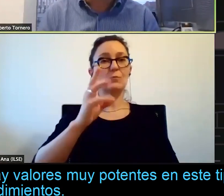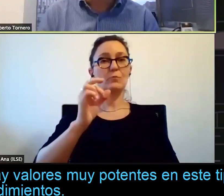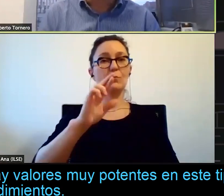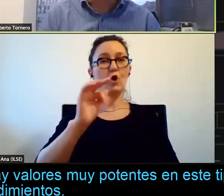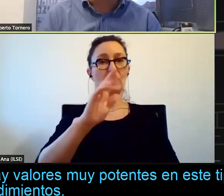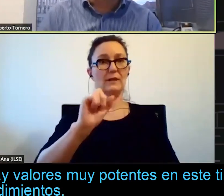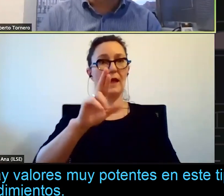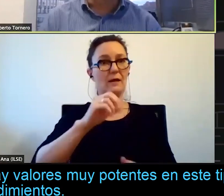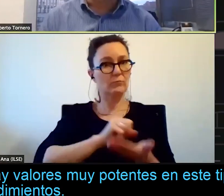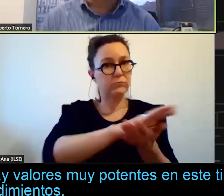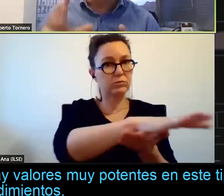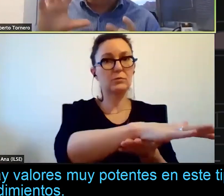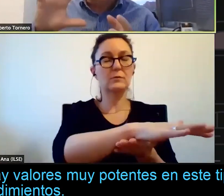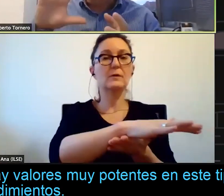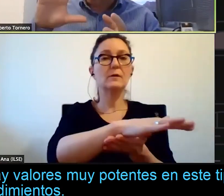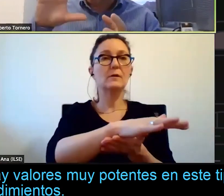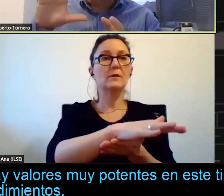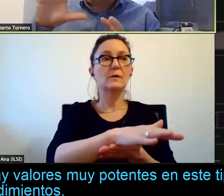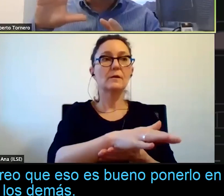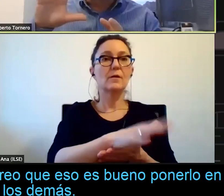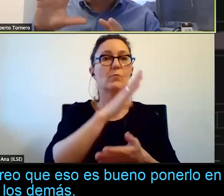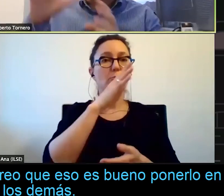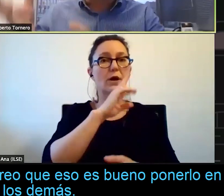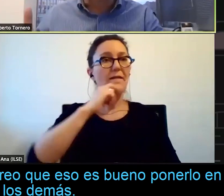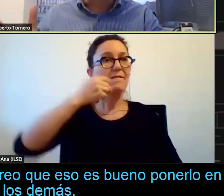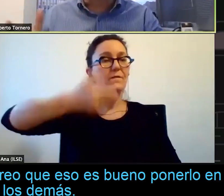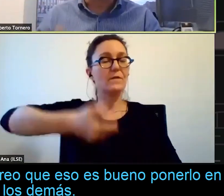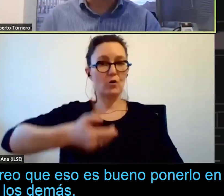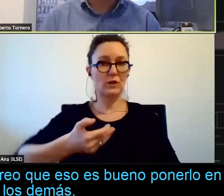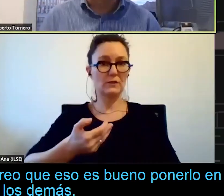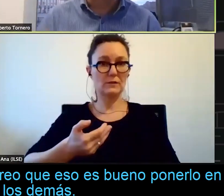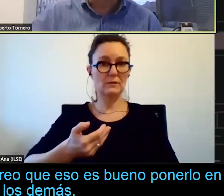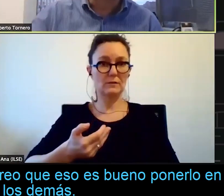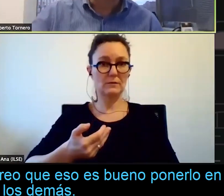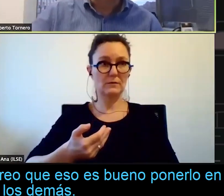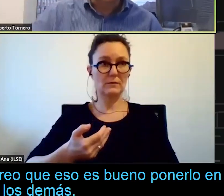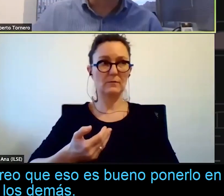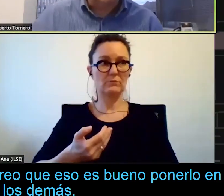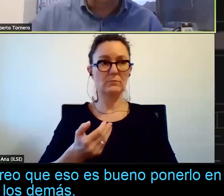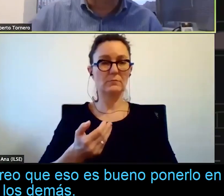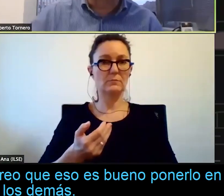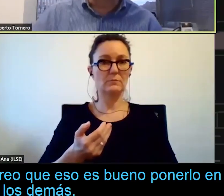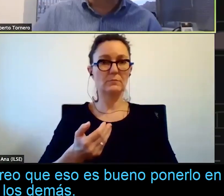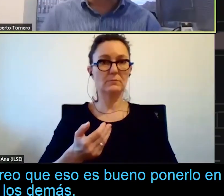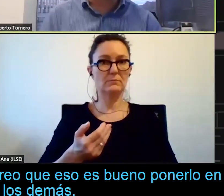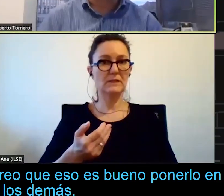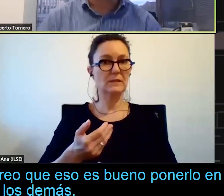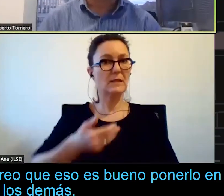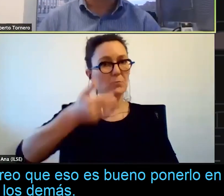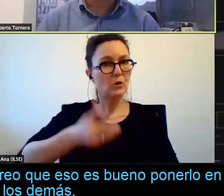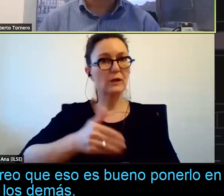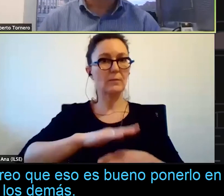muy potentes en este tipo de emprendimiento y a veces muy contraintuitivos. Y creo que eso es bueno ponerlo en contacto con los